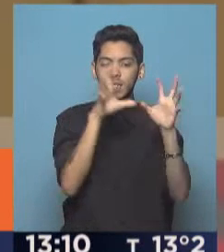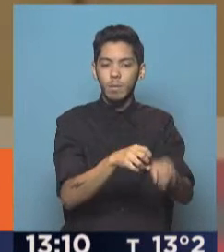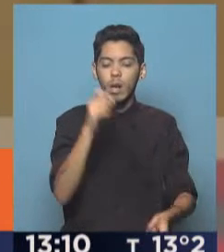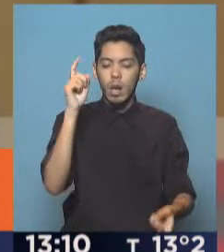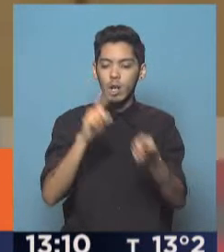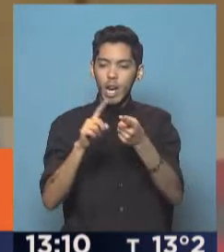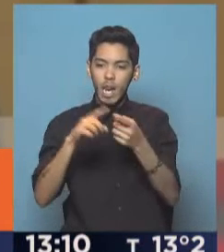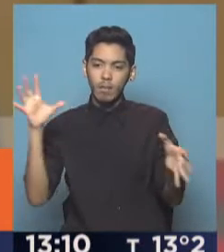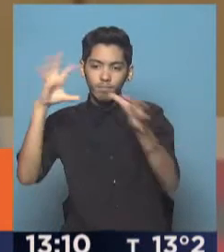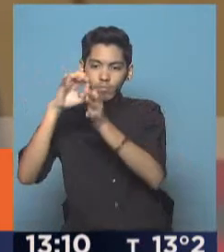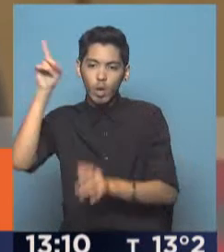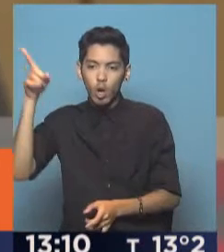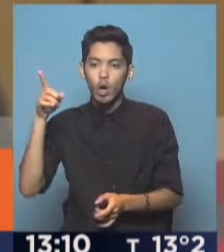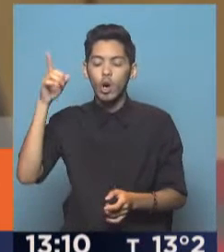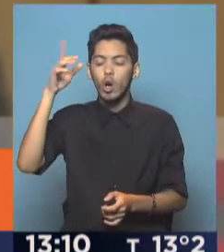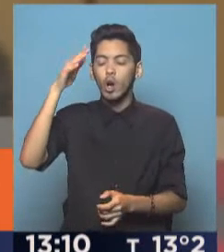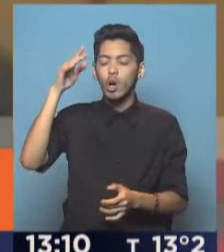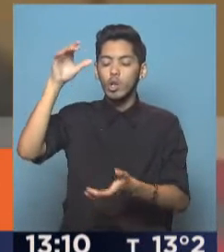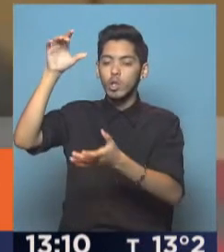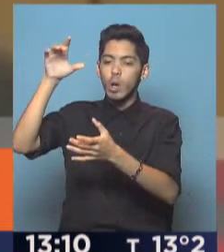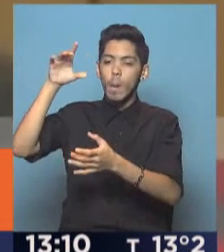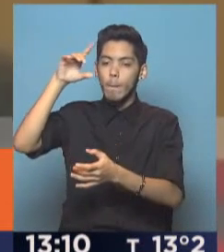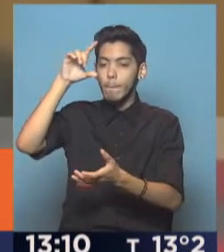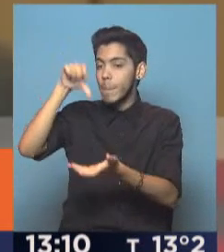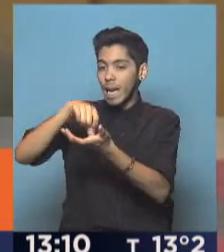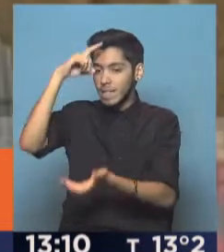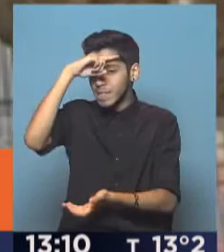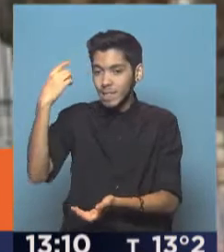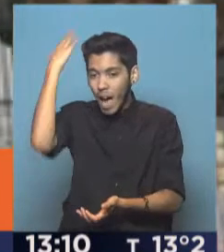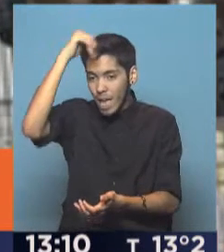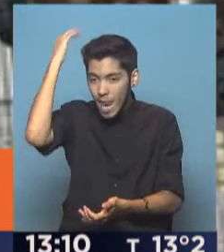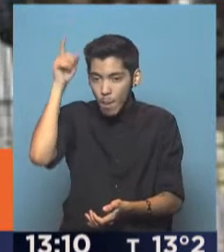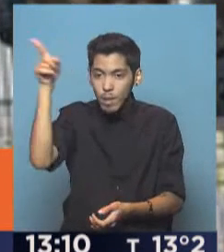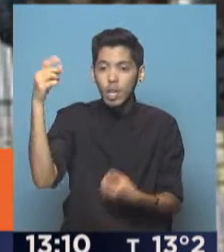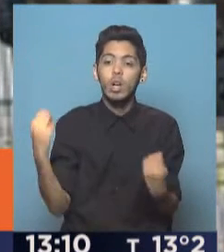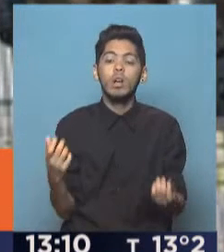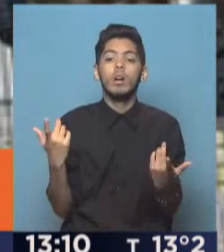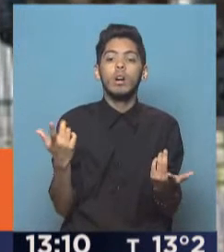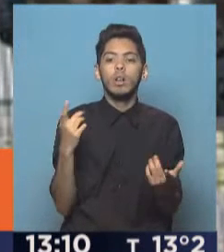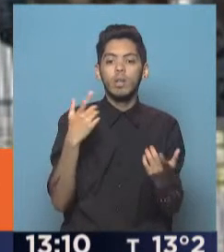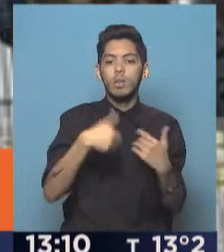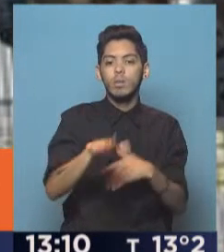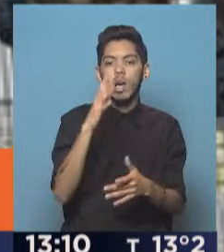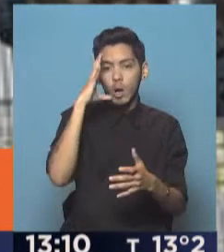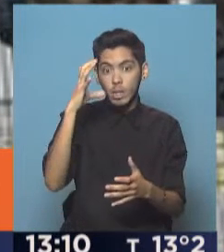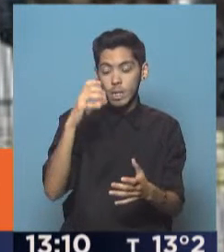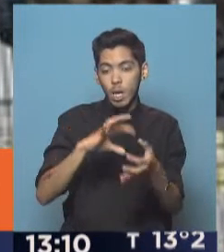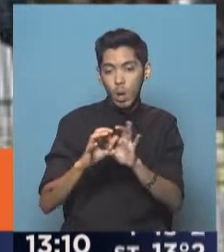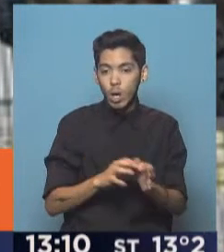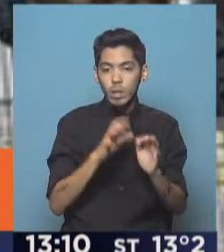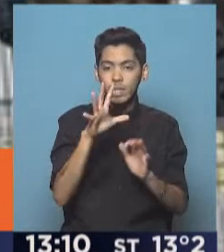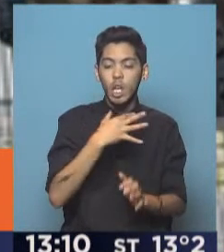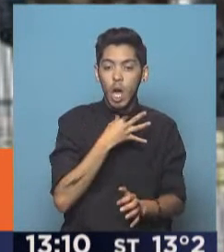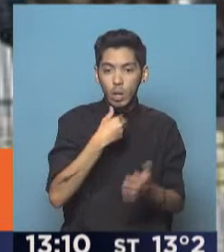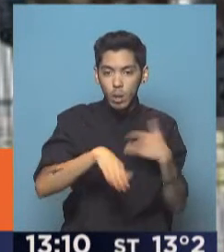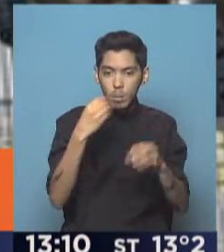islámico y otras organizaciones yihadistas la cita del deporte mundial comienza recordemos el próximo 5 de agosto así es las autoridades residentes